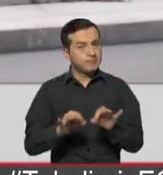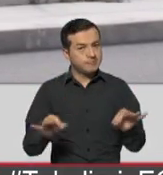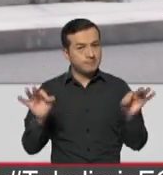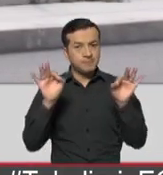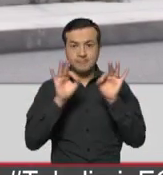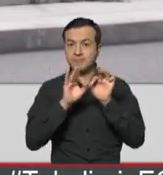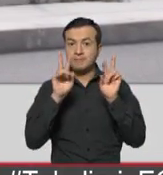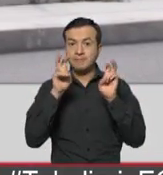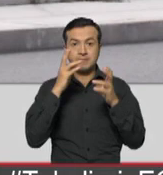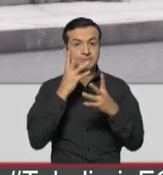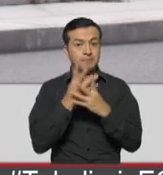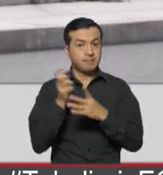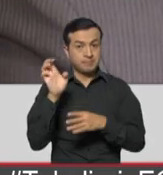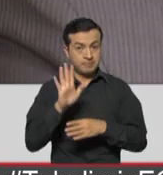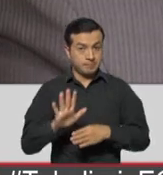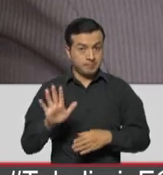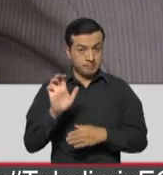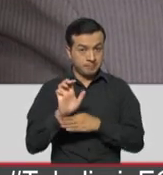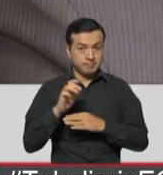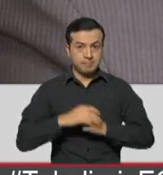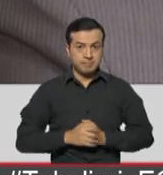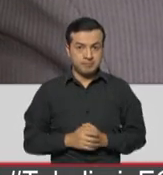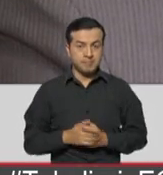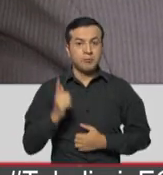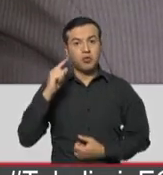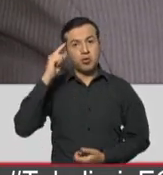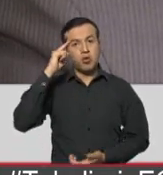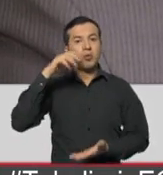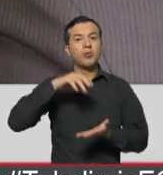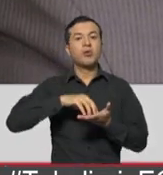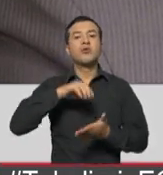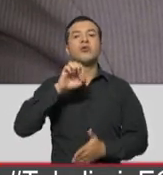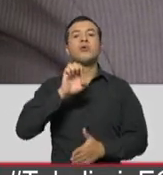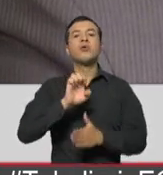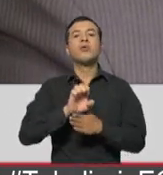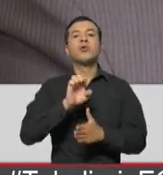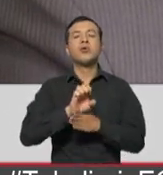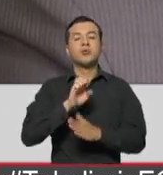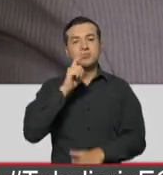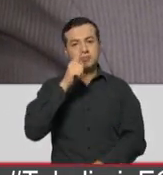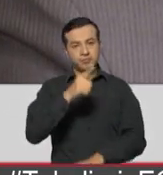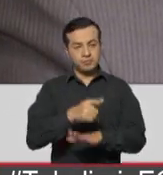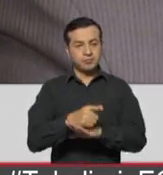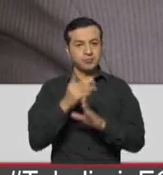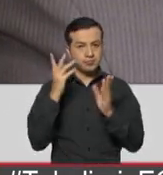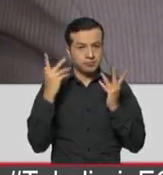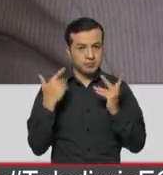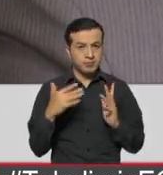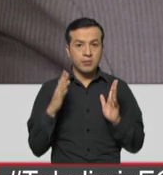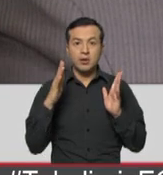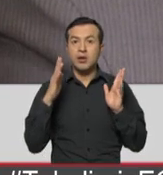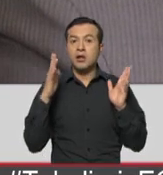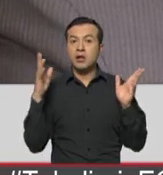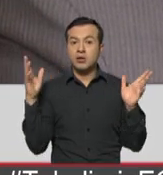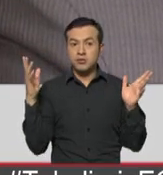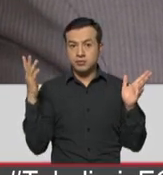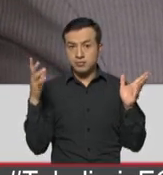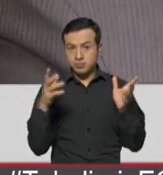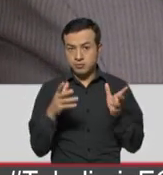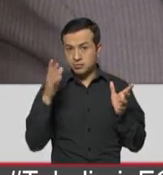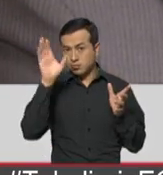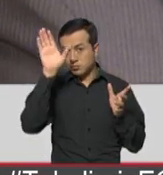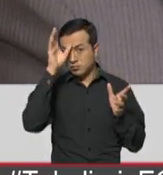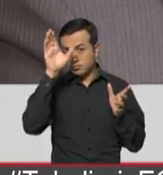para el sistema carcelario en el país. El gobierno nacional ha establecido conceptos para